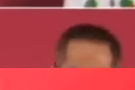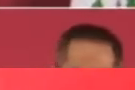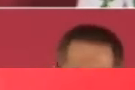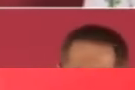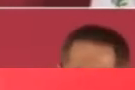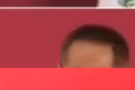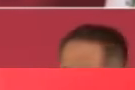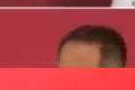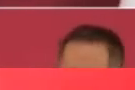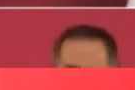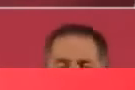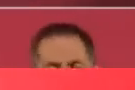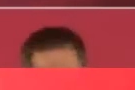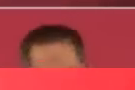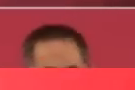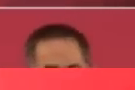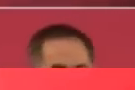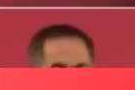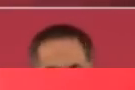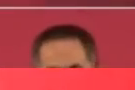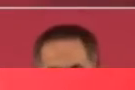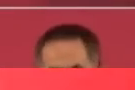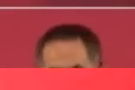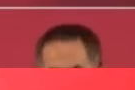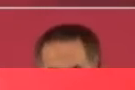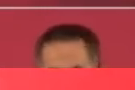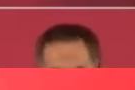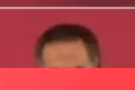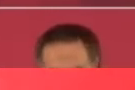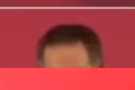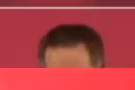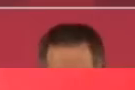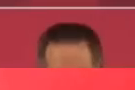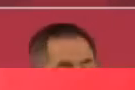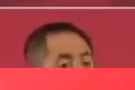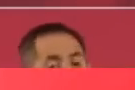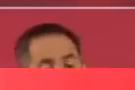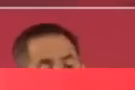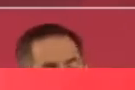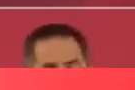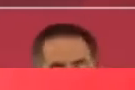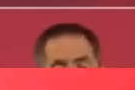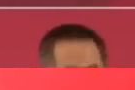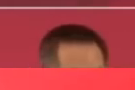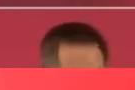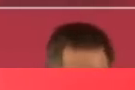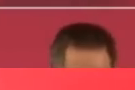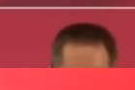como es el grupo de claudio x gonzález que recibe dinero del gobierno de eeuu